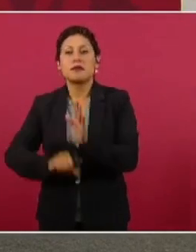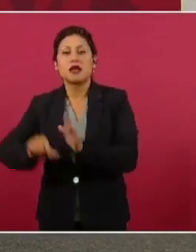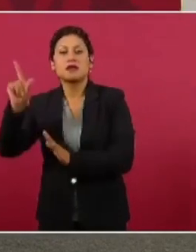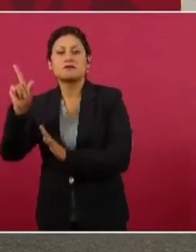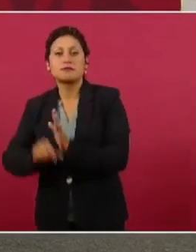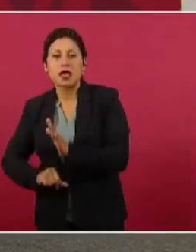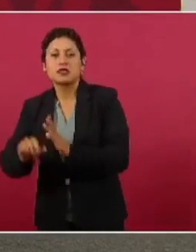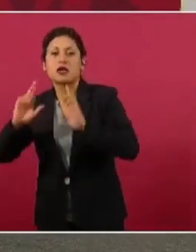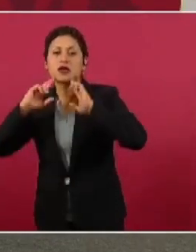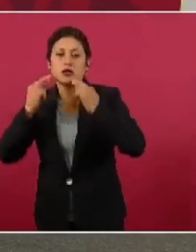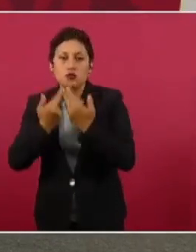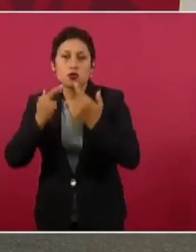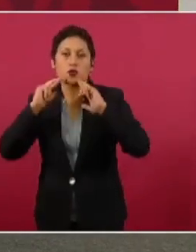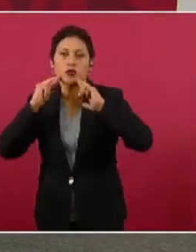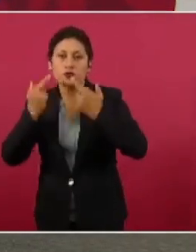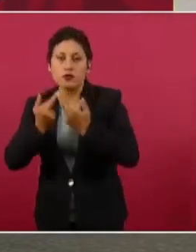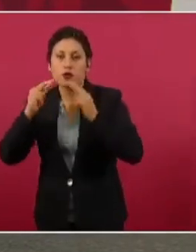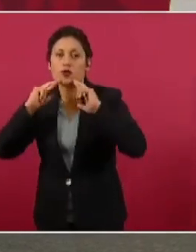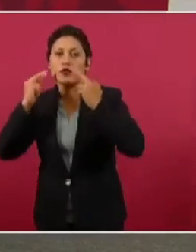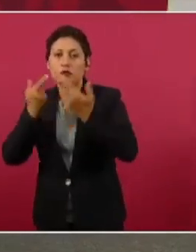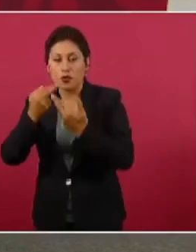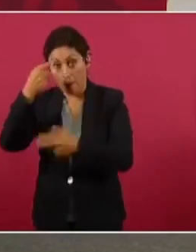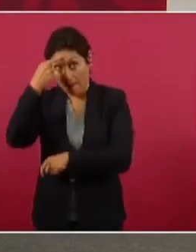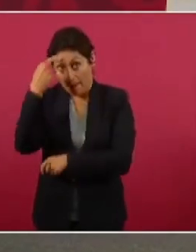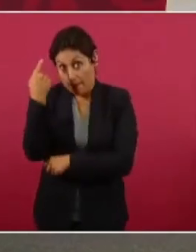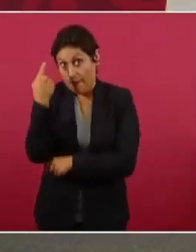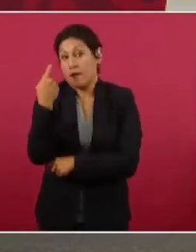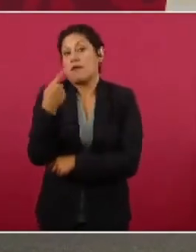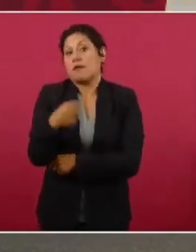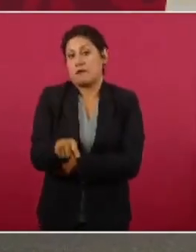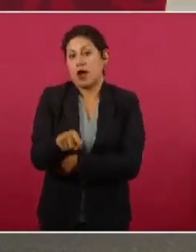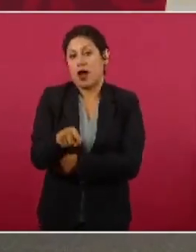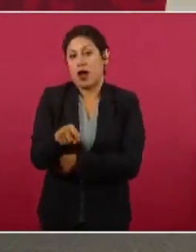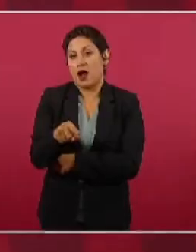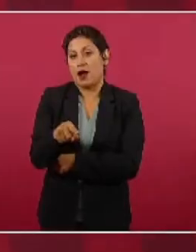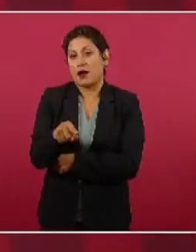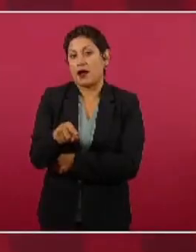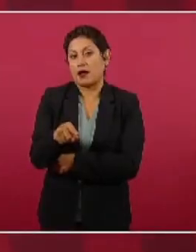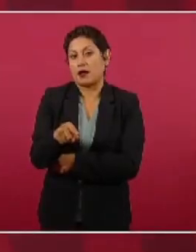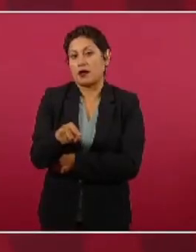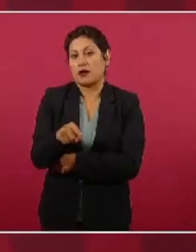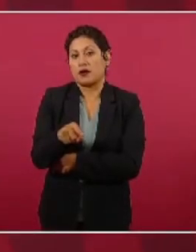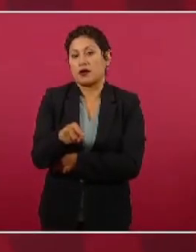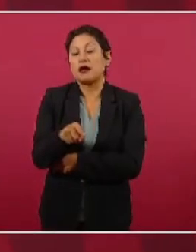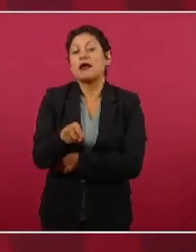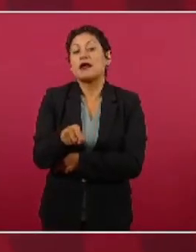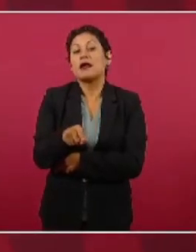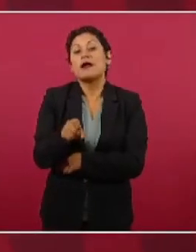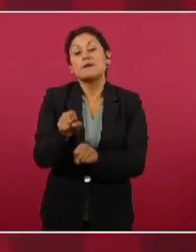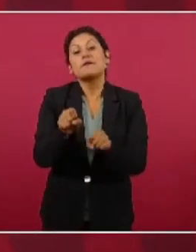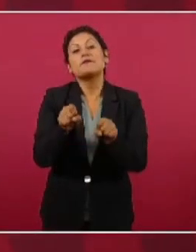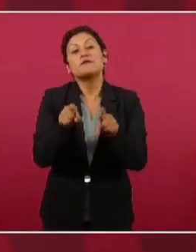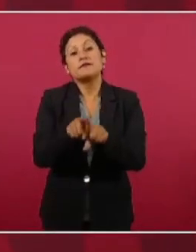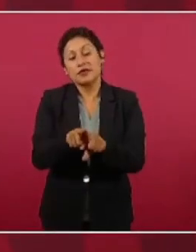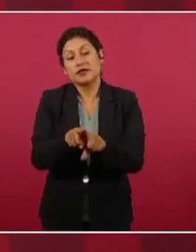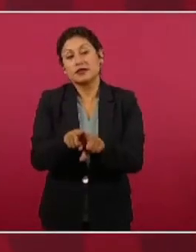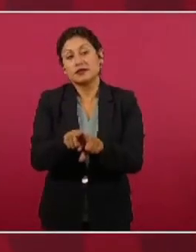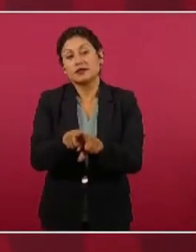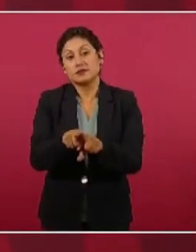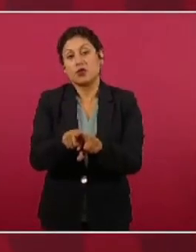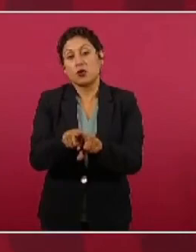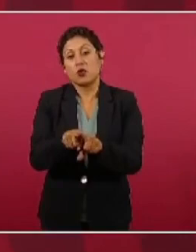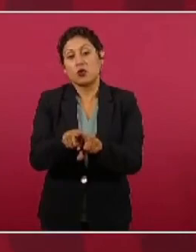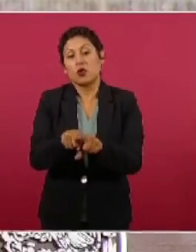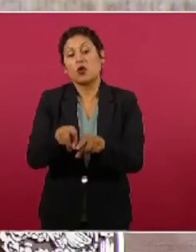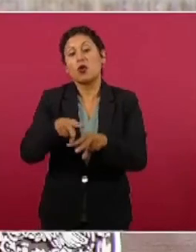para que se avance en la construcción del tren de Felipe Ángeles